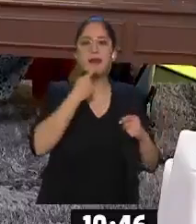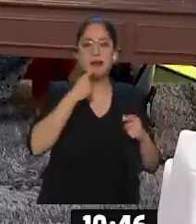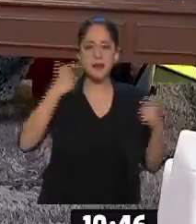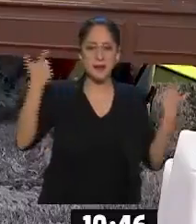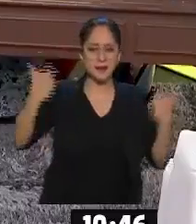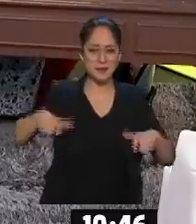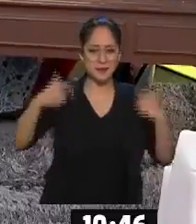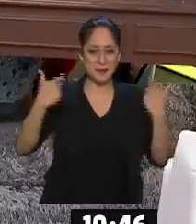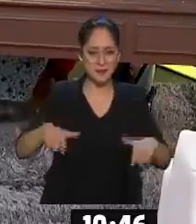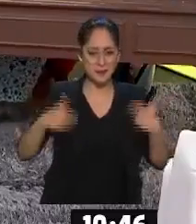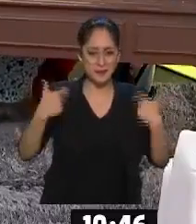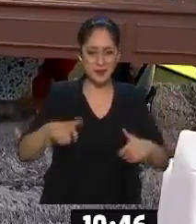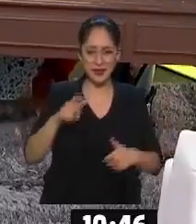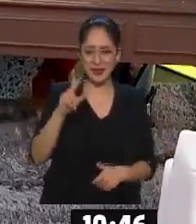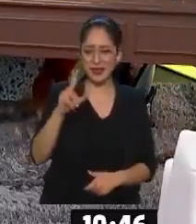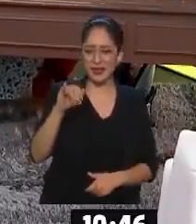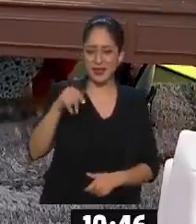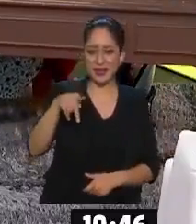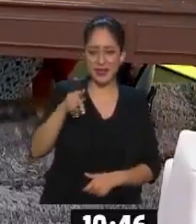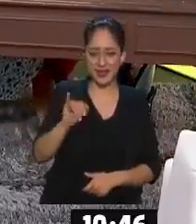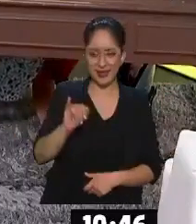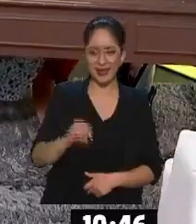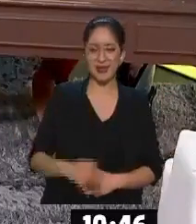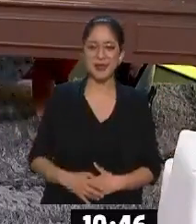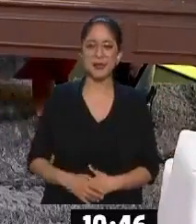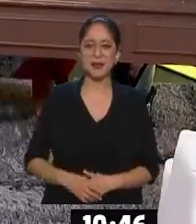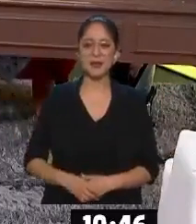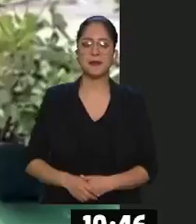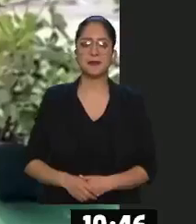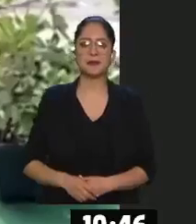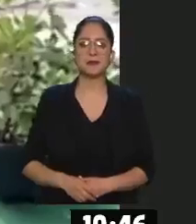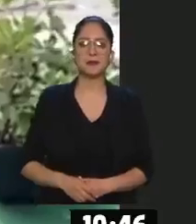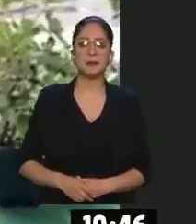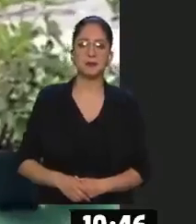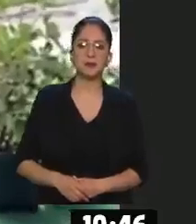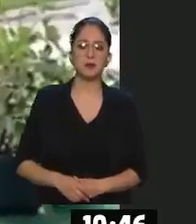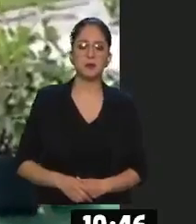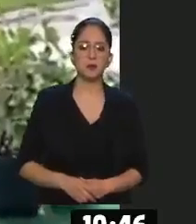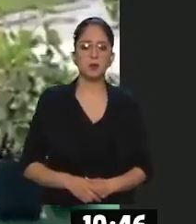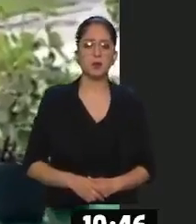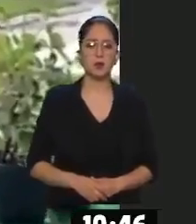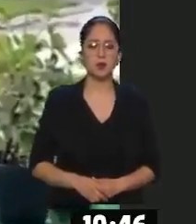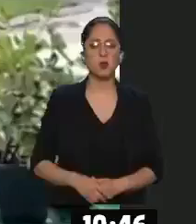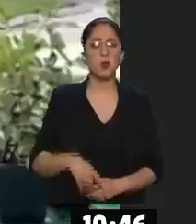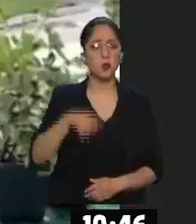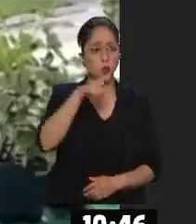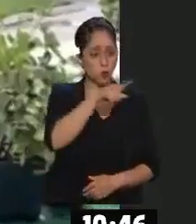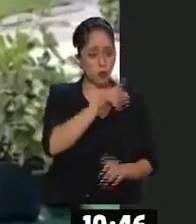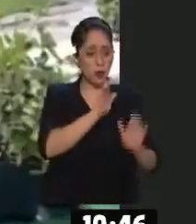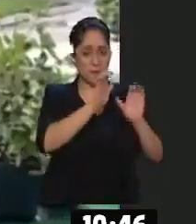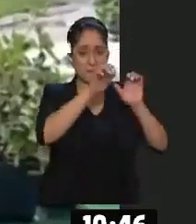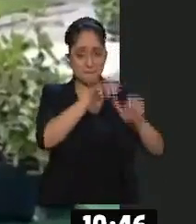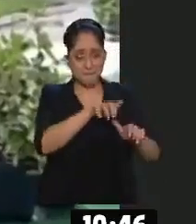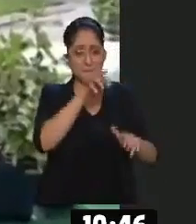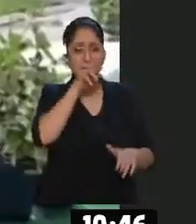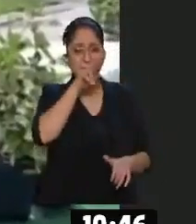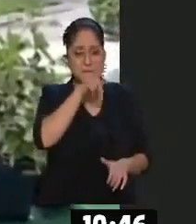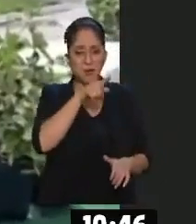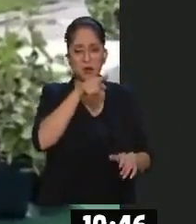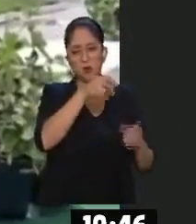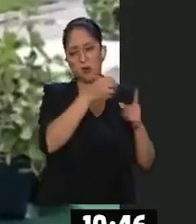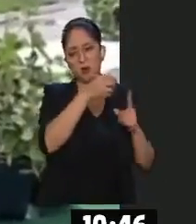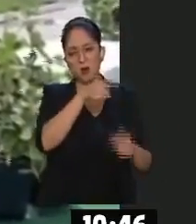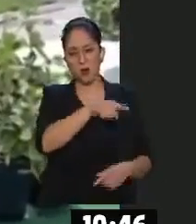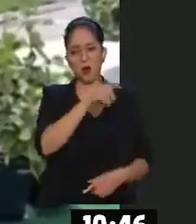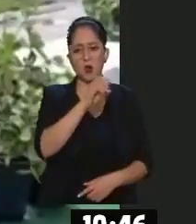más. Bueno, sí. Bueno, para acceder a todo el criptoarte, yo les recomiendo que se metan a OpenSea. Nosotros